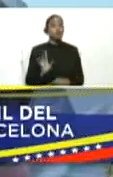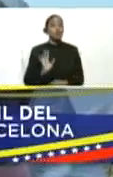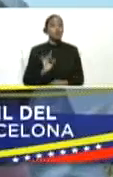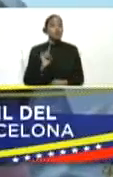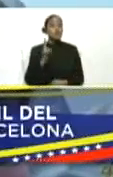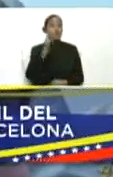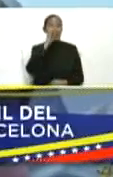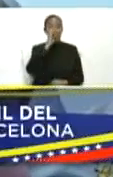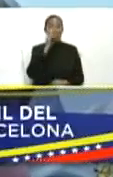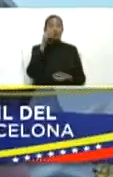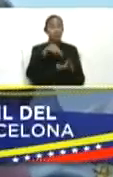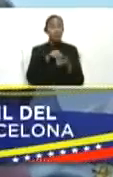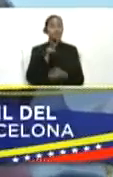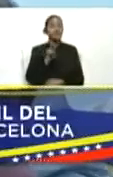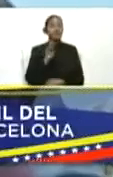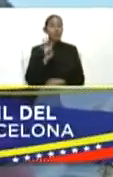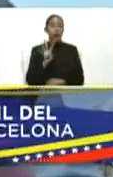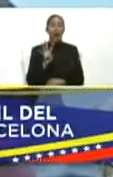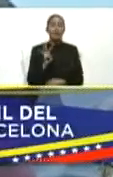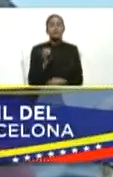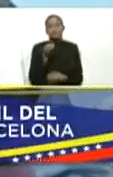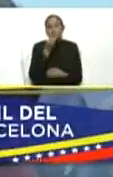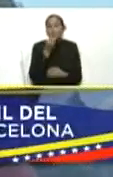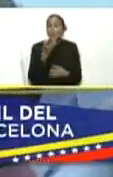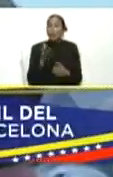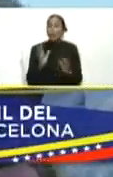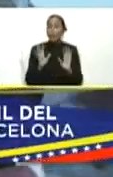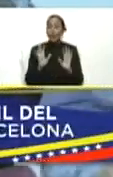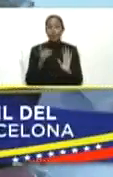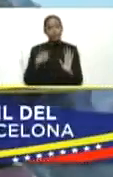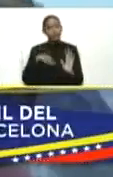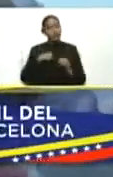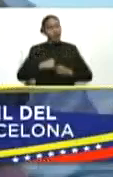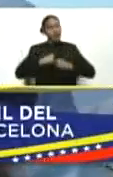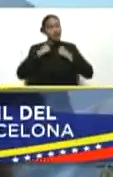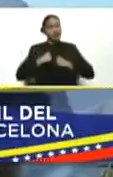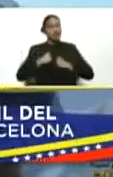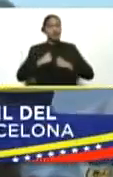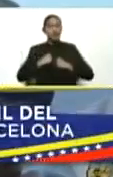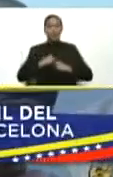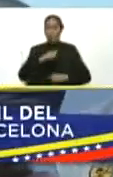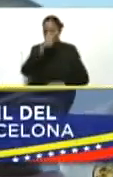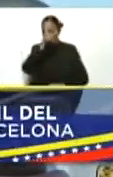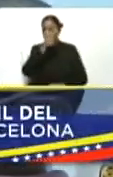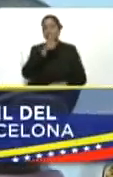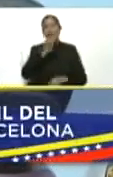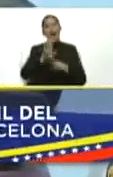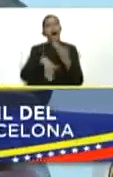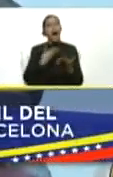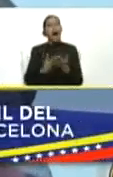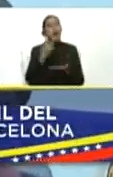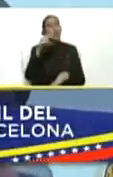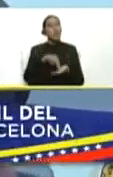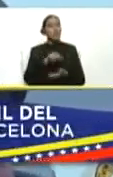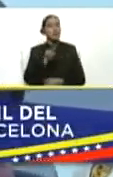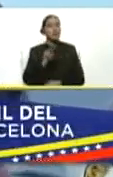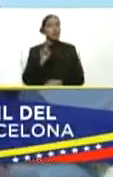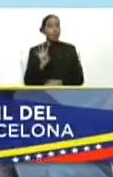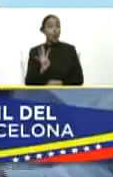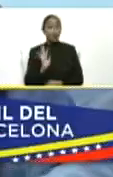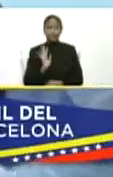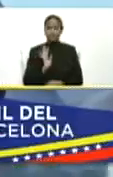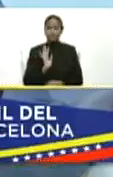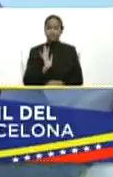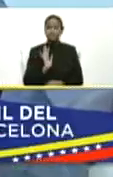2024. Y yo dije, bueno, resistiremos hasta el 2024 con fiereza.